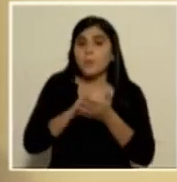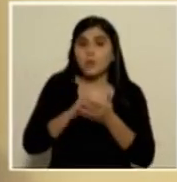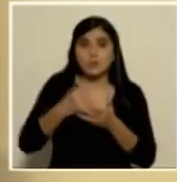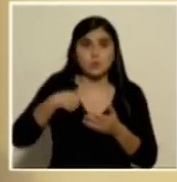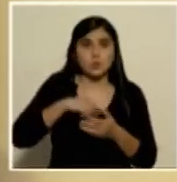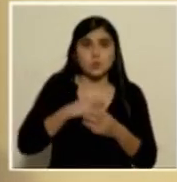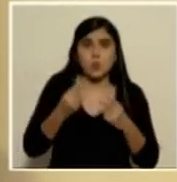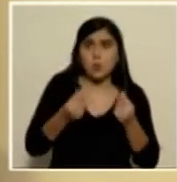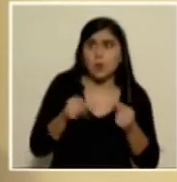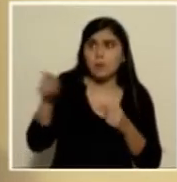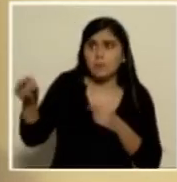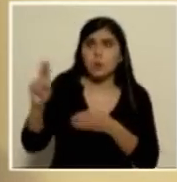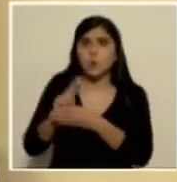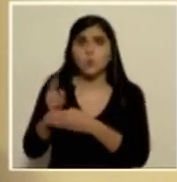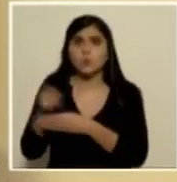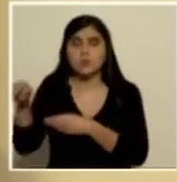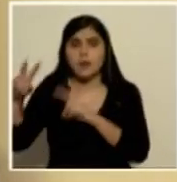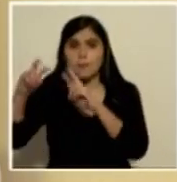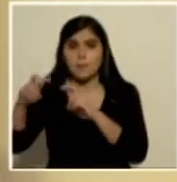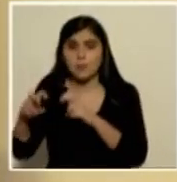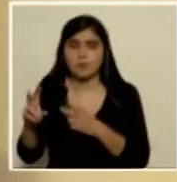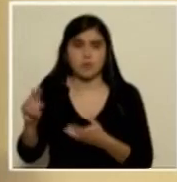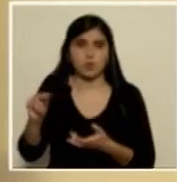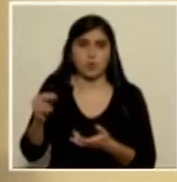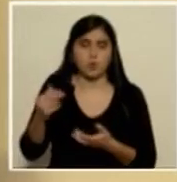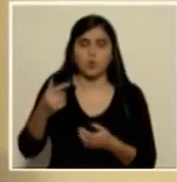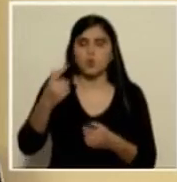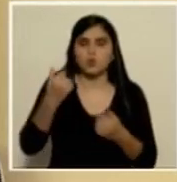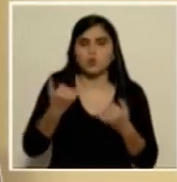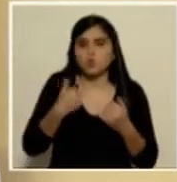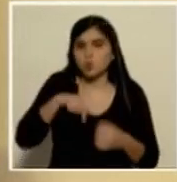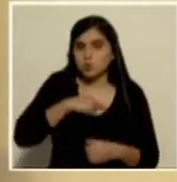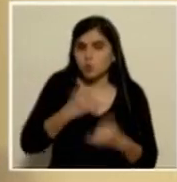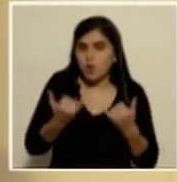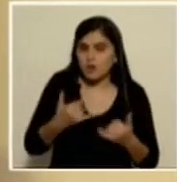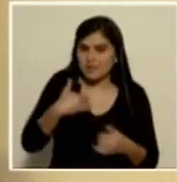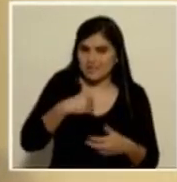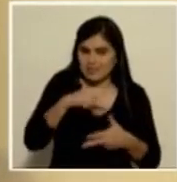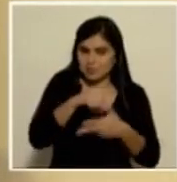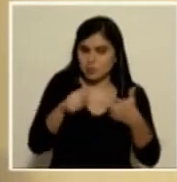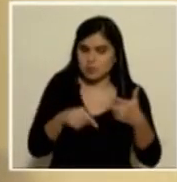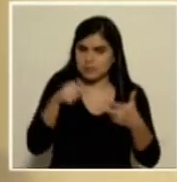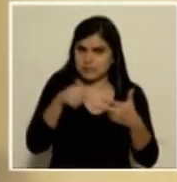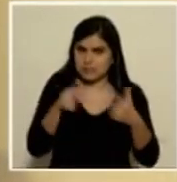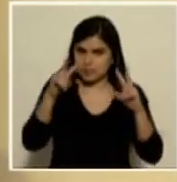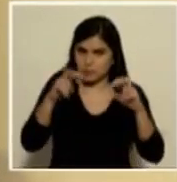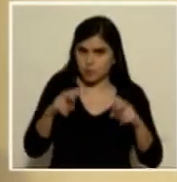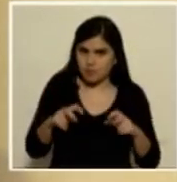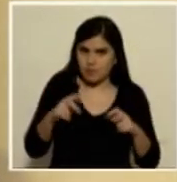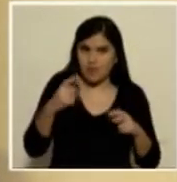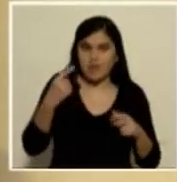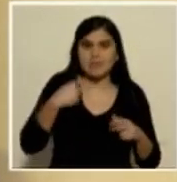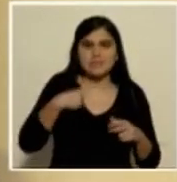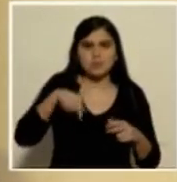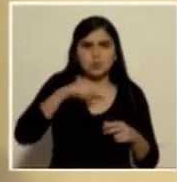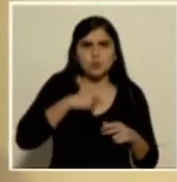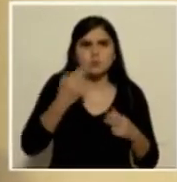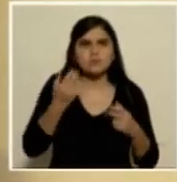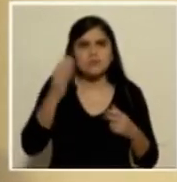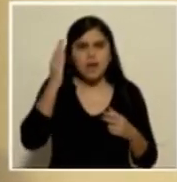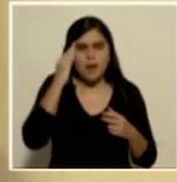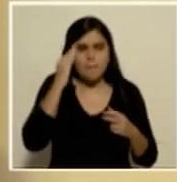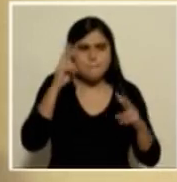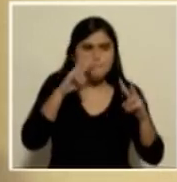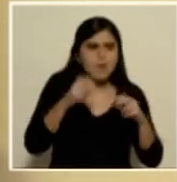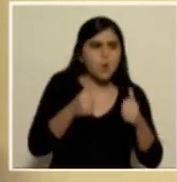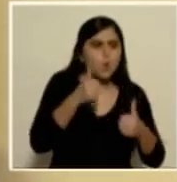la calidad de esas pruebas, hemos ya adquirido 3 diferentes y estamos haciendo ese ajuste de ver cuál es la que tiene la mayor capacidad de detectar